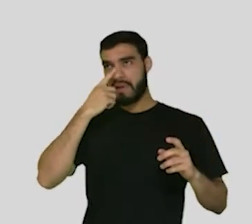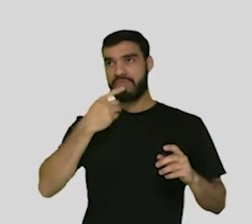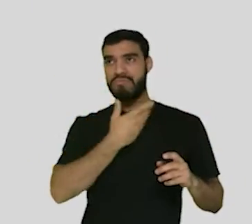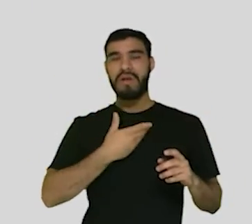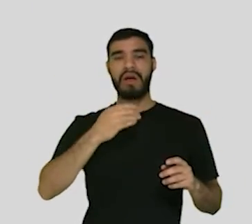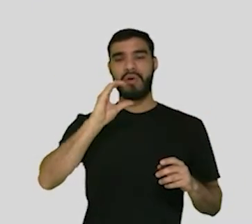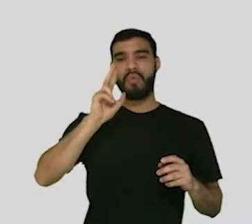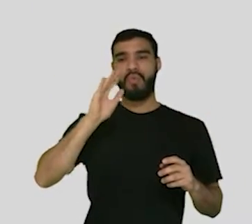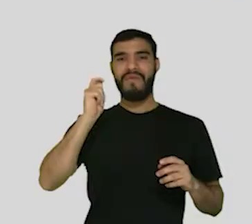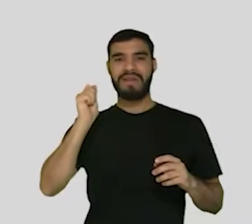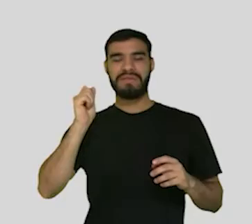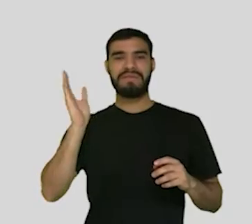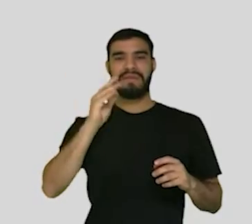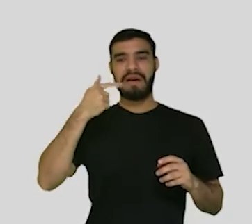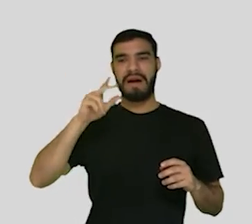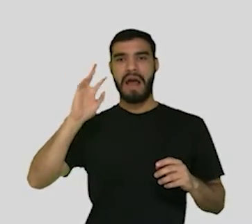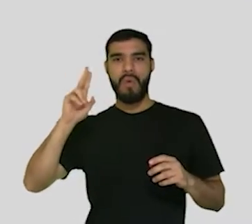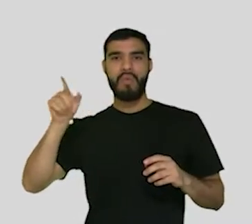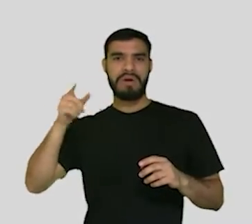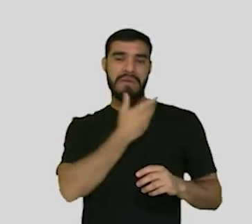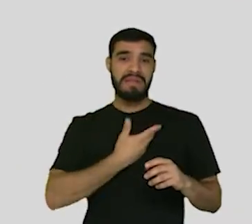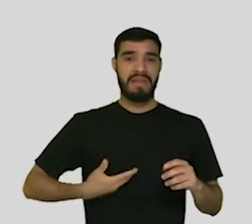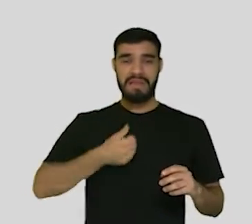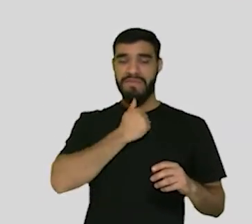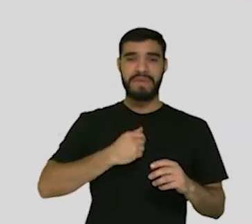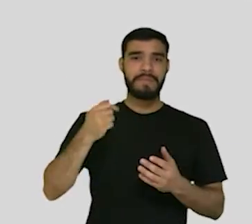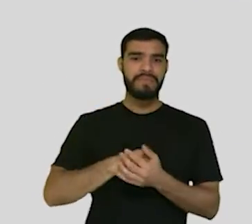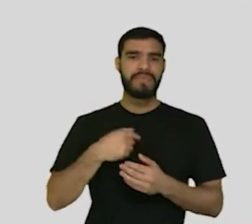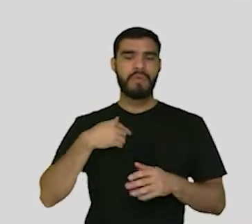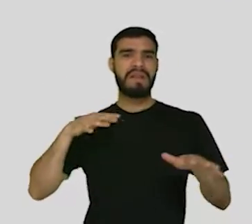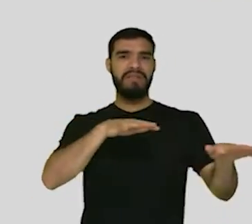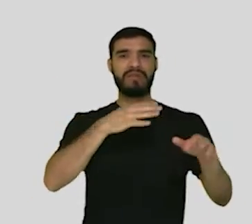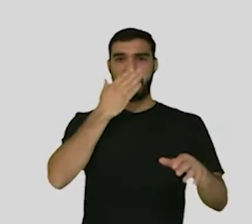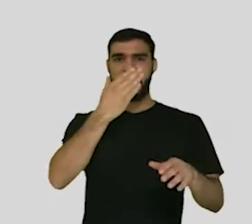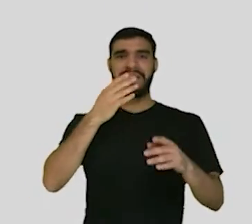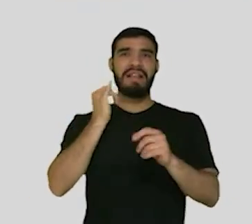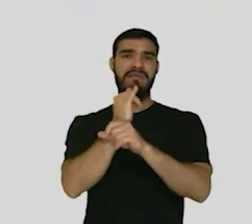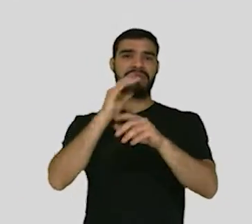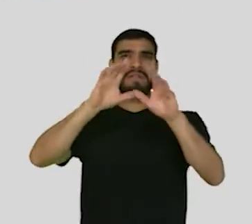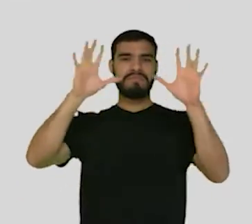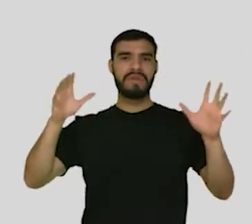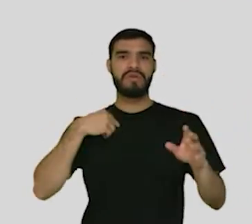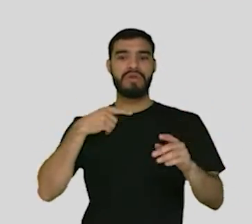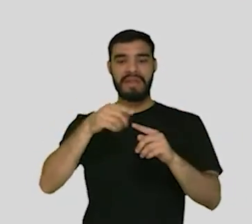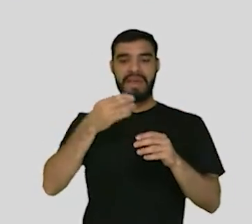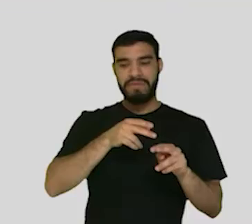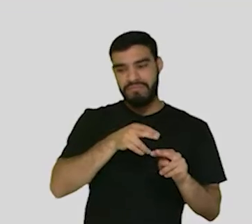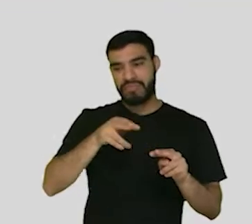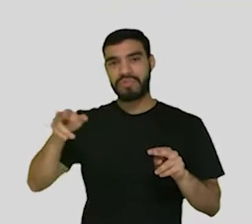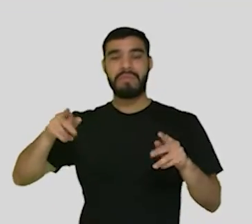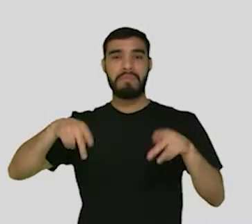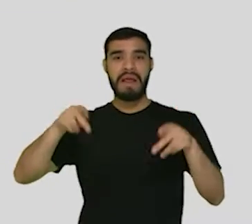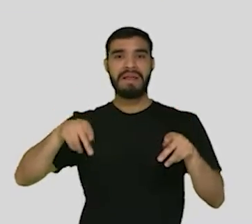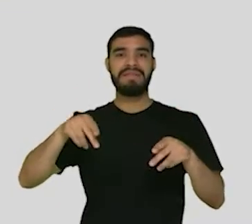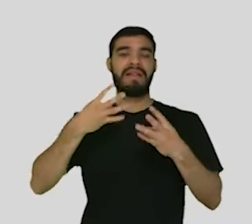ñaneleta brubisa y estamos en la manifestación frente a la catedral, movilización allá de la